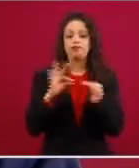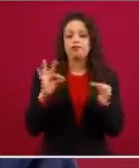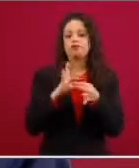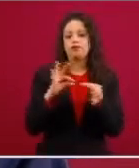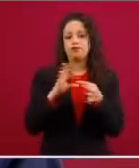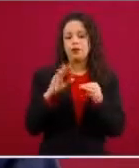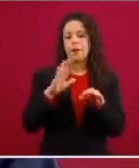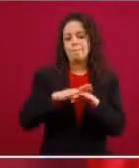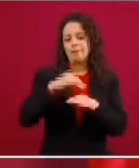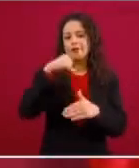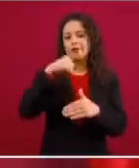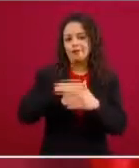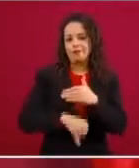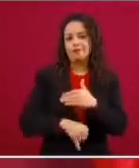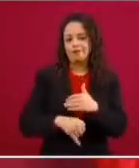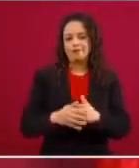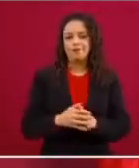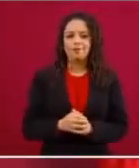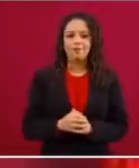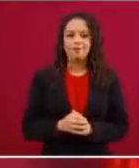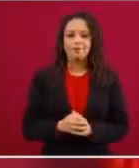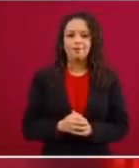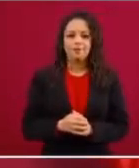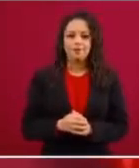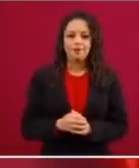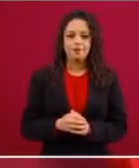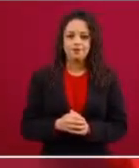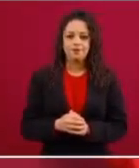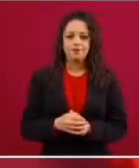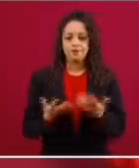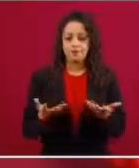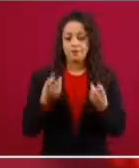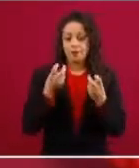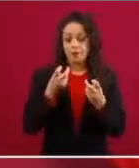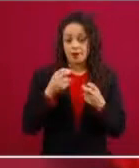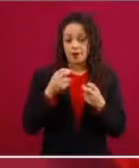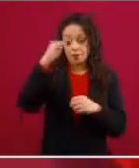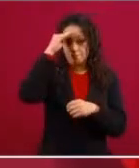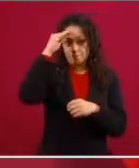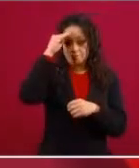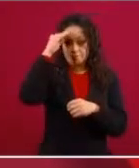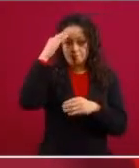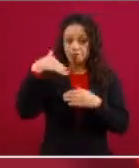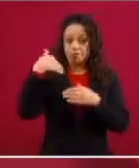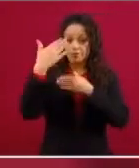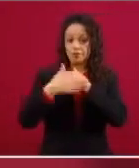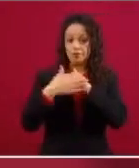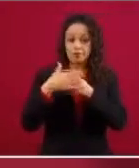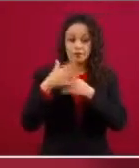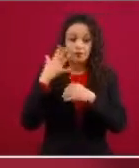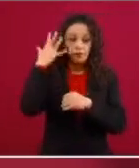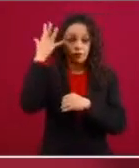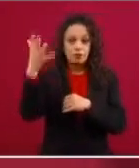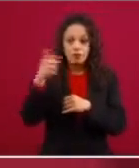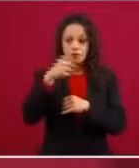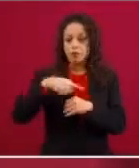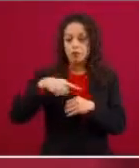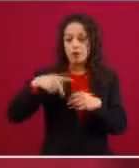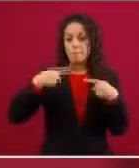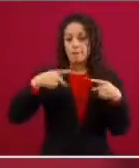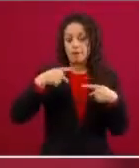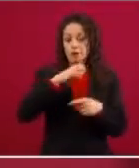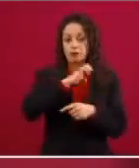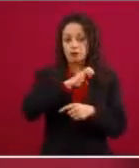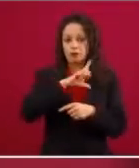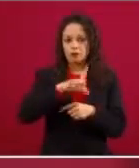Estamos pensando que, de acuerdo a las proyecciones de los especialistas,